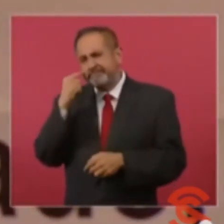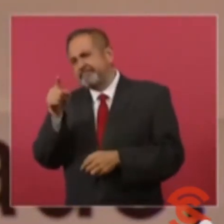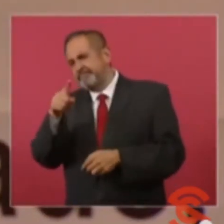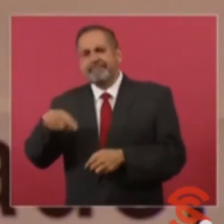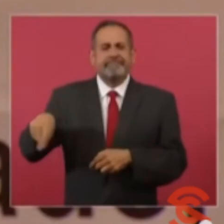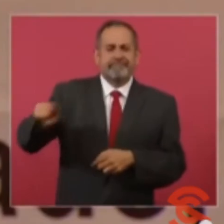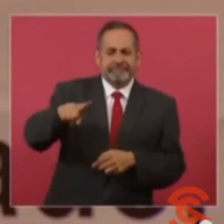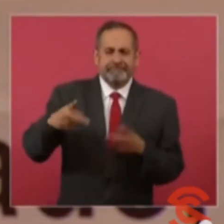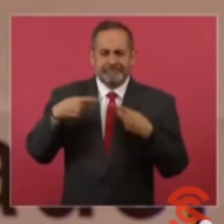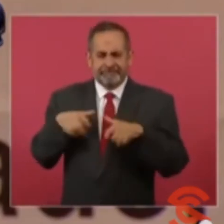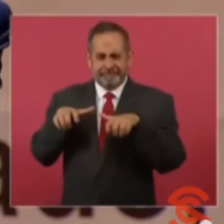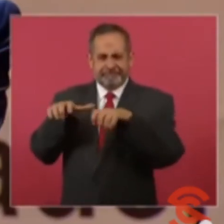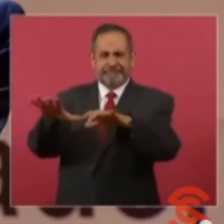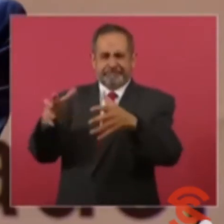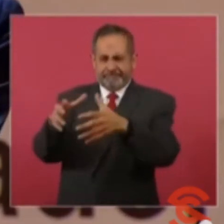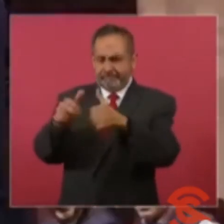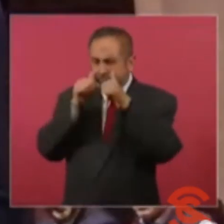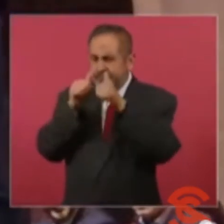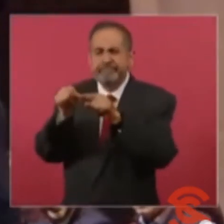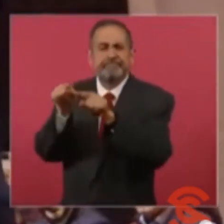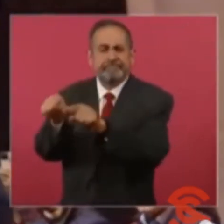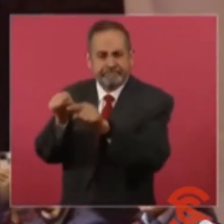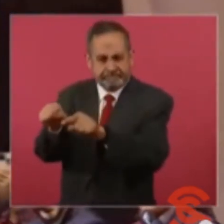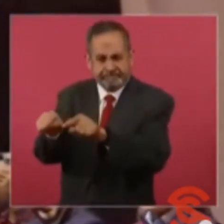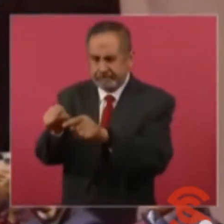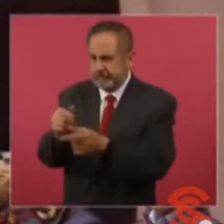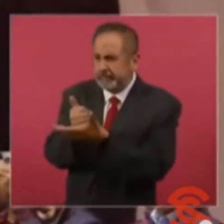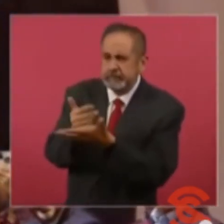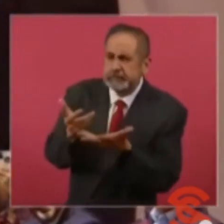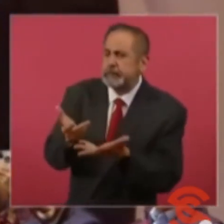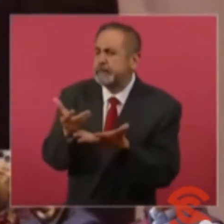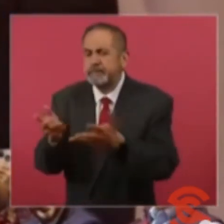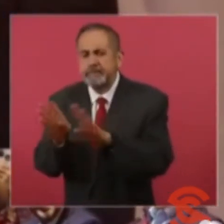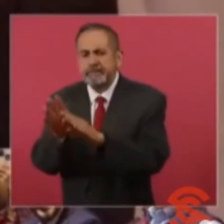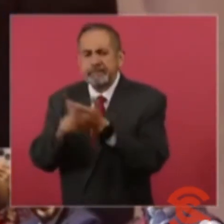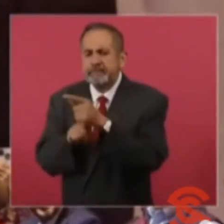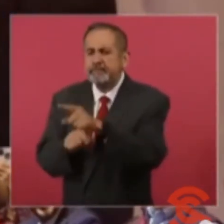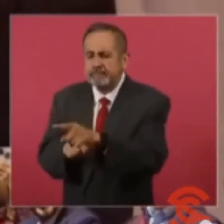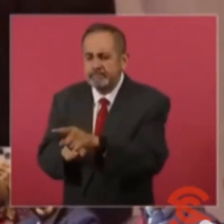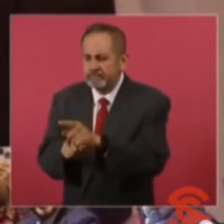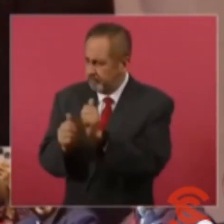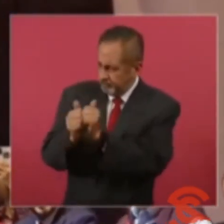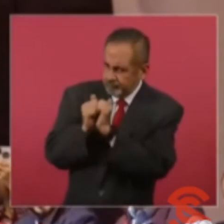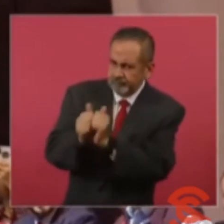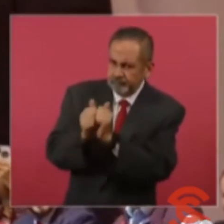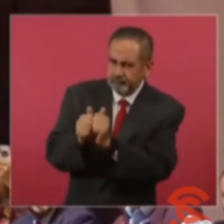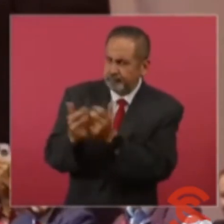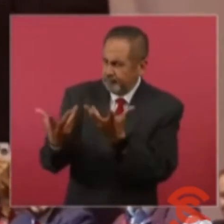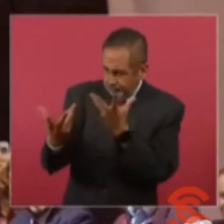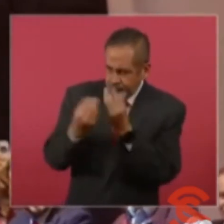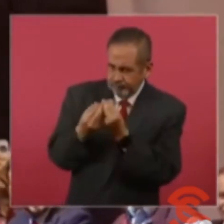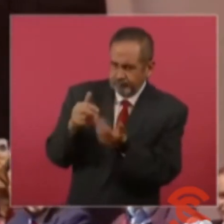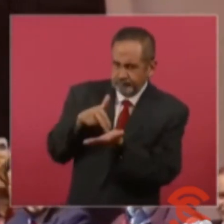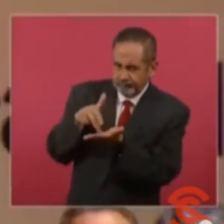siempre, atender siempre y caminar